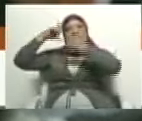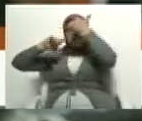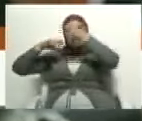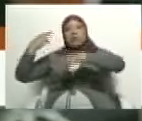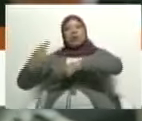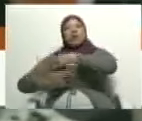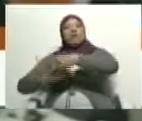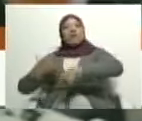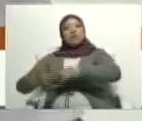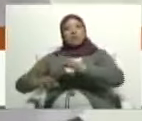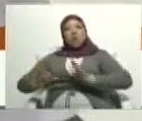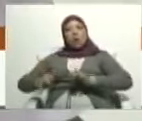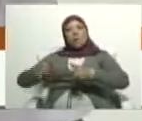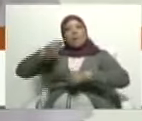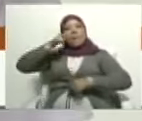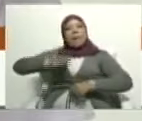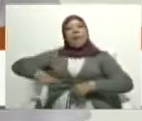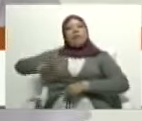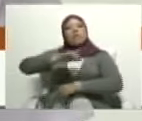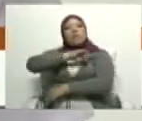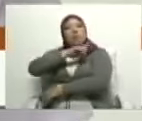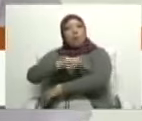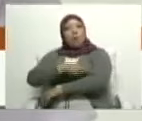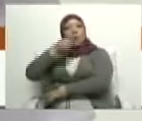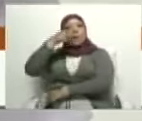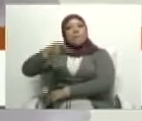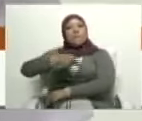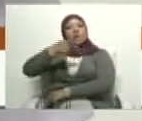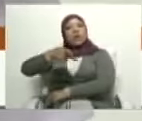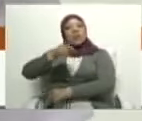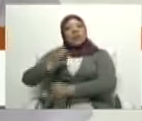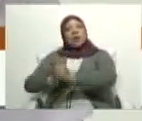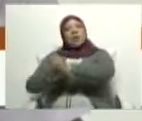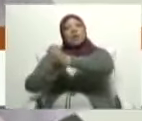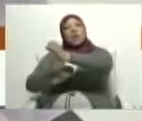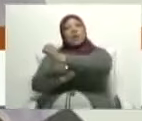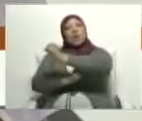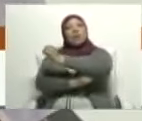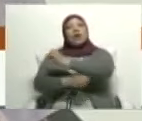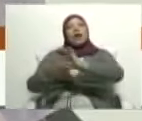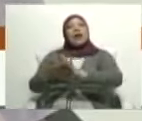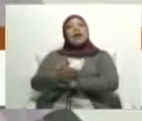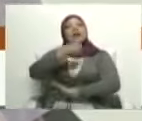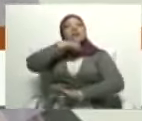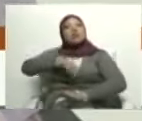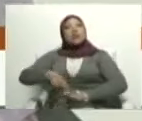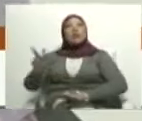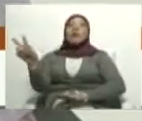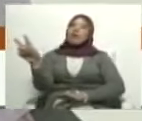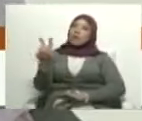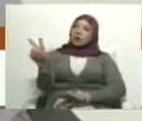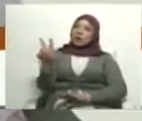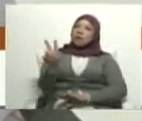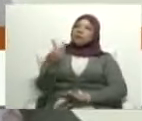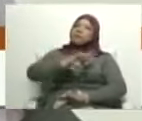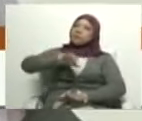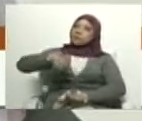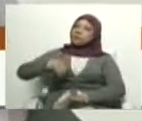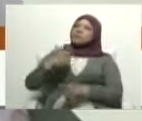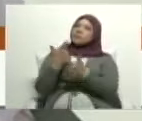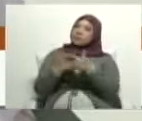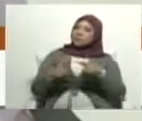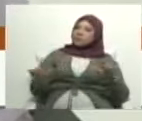Chávez al poder político, ha estado basado en Angostura, en el discurso de nuestro padre